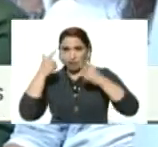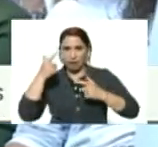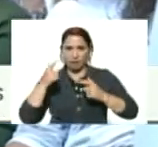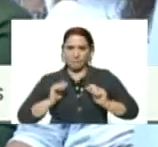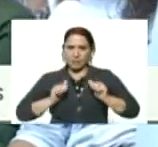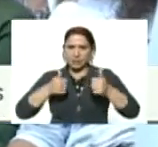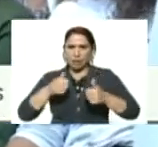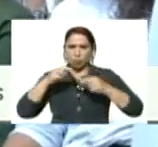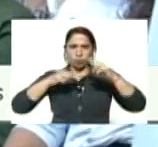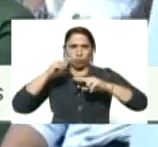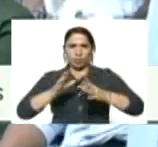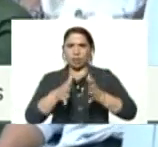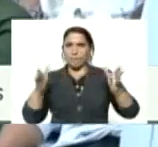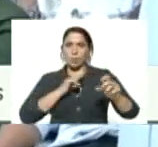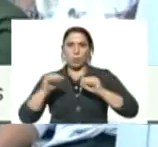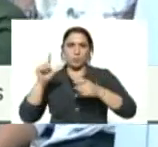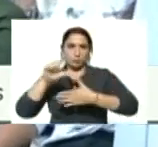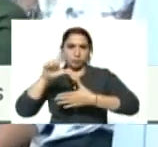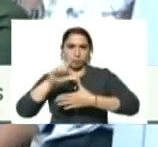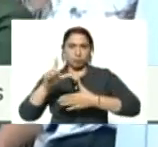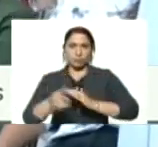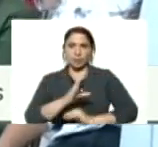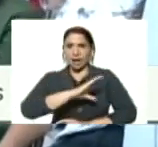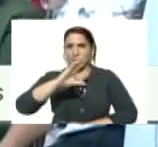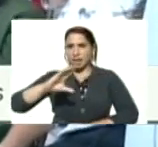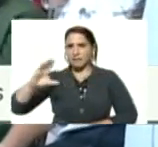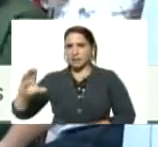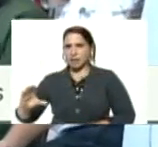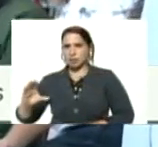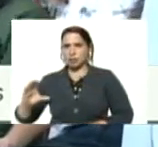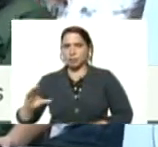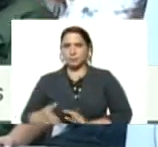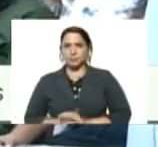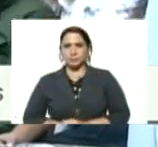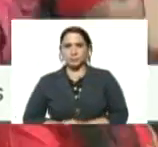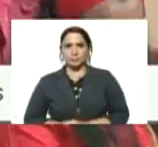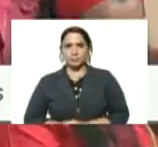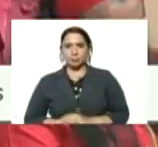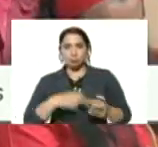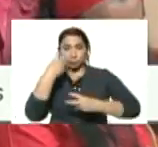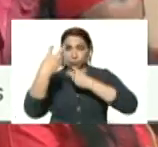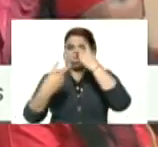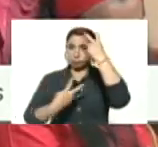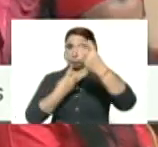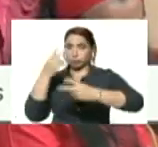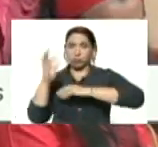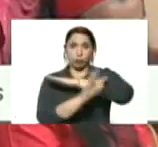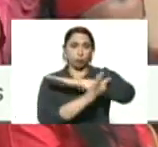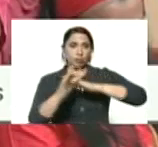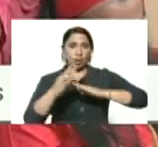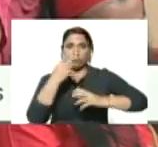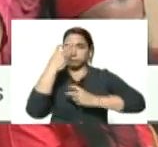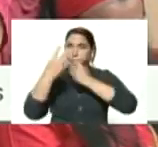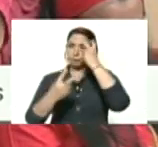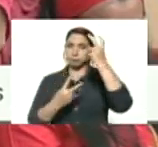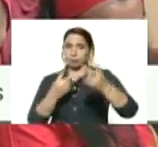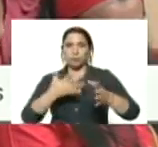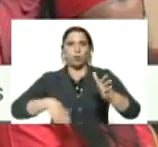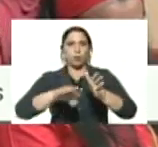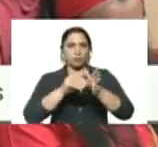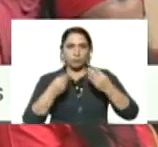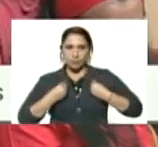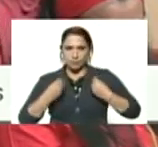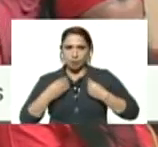movimiento latinoamericano, caribeño, que fue más allá de la frontera. Eso hay que revivirlo, eso hay que hacer un gran